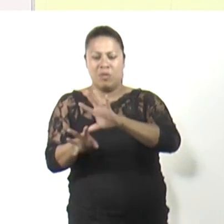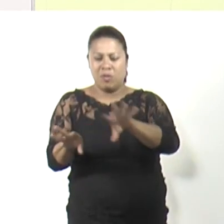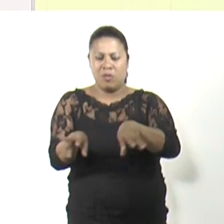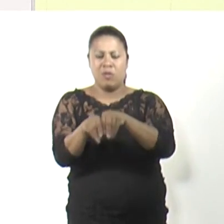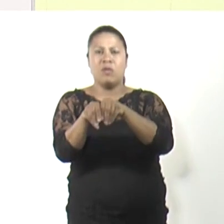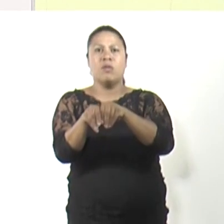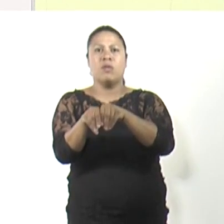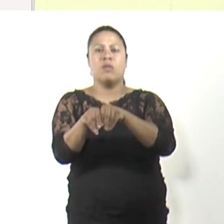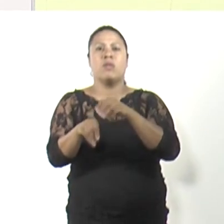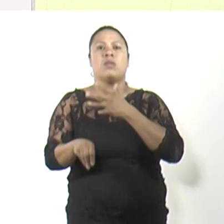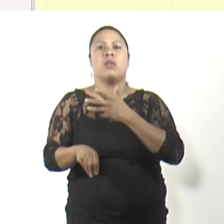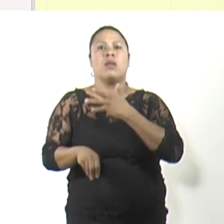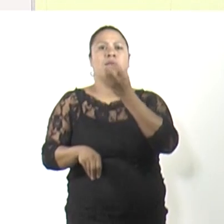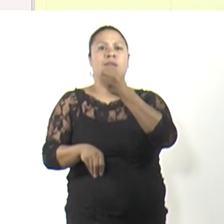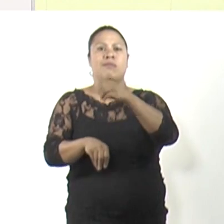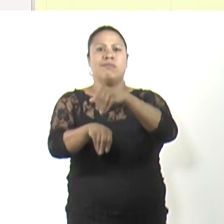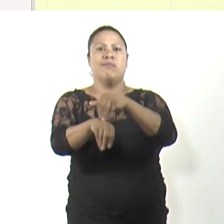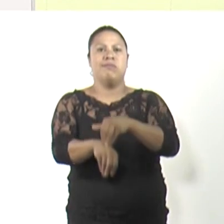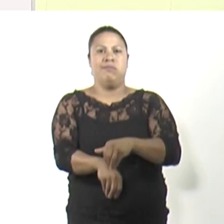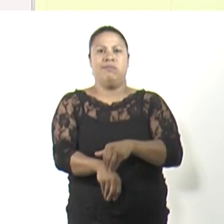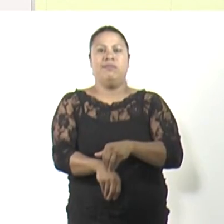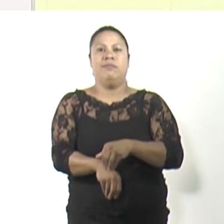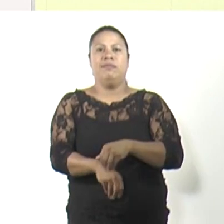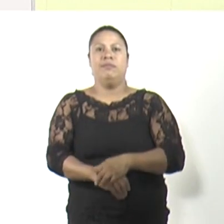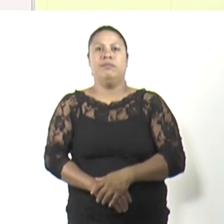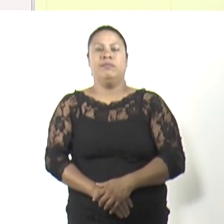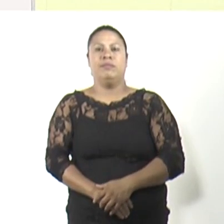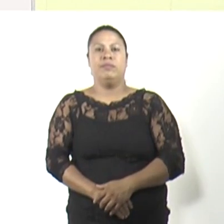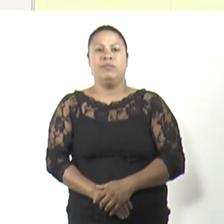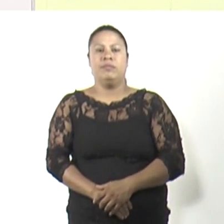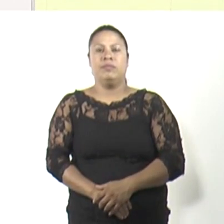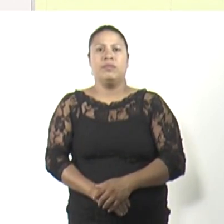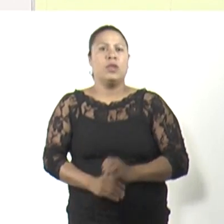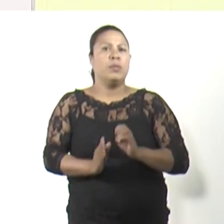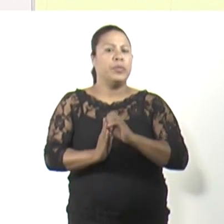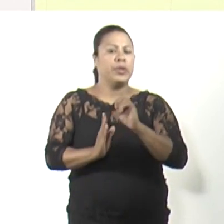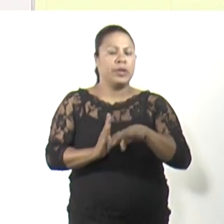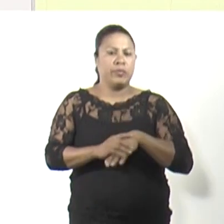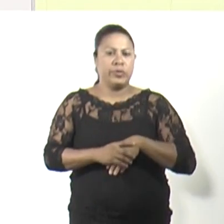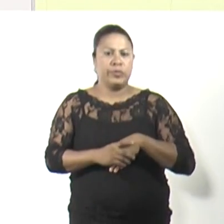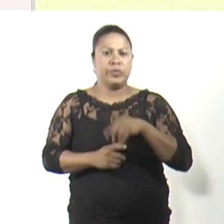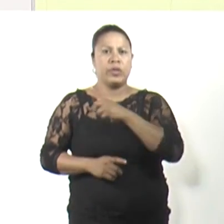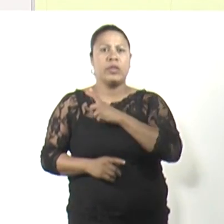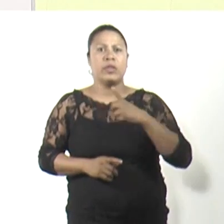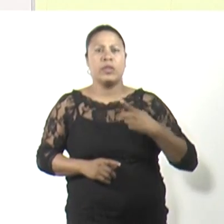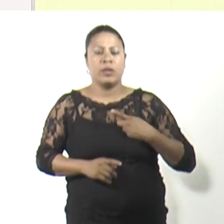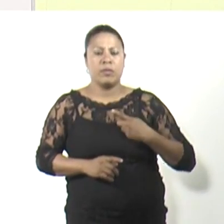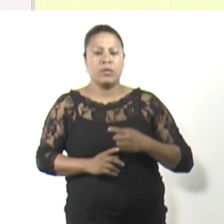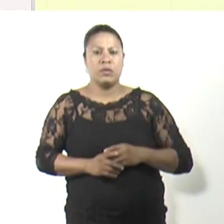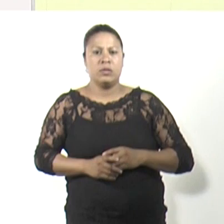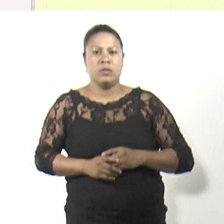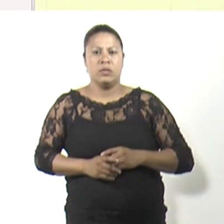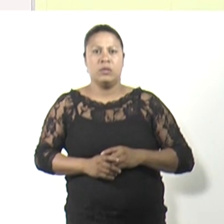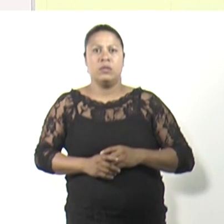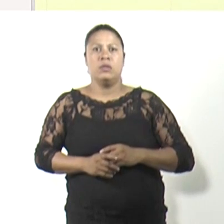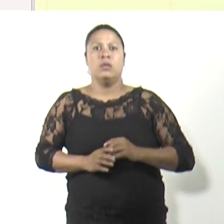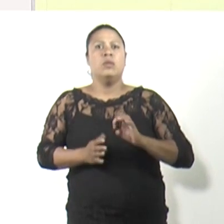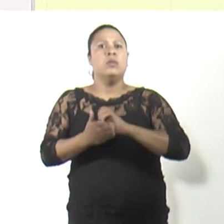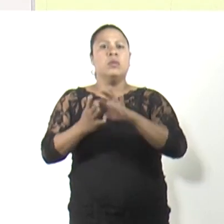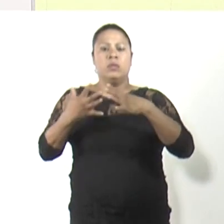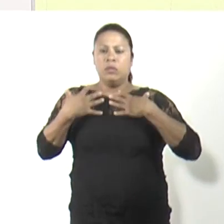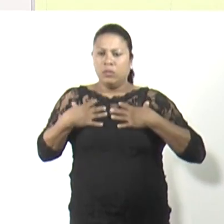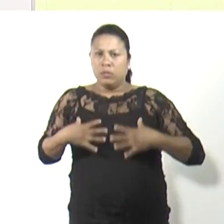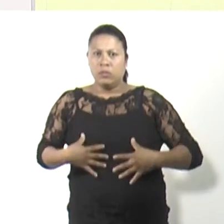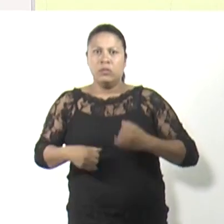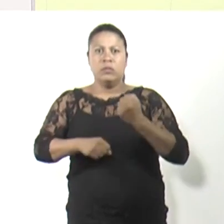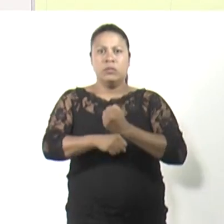institución, hay obligaciones, en que debes ir de una manera vestido,